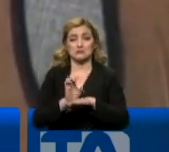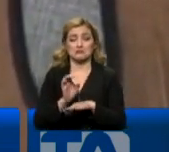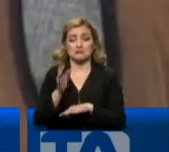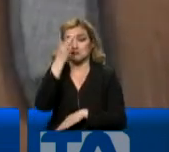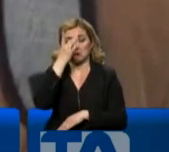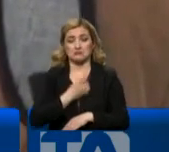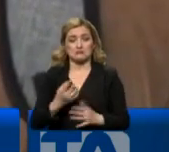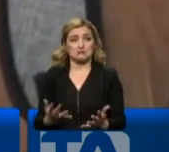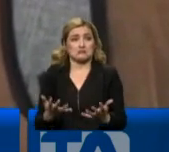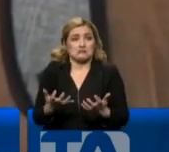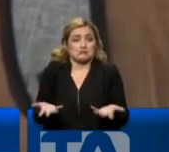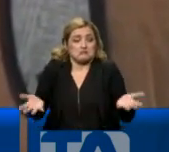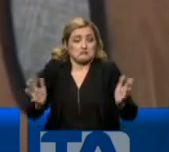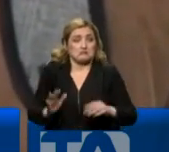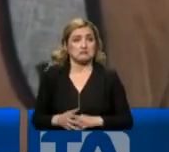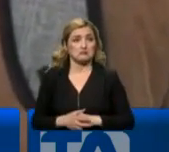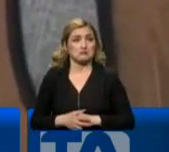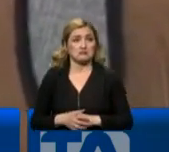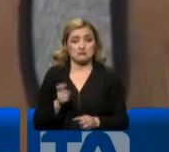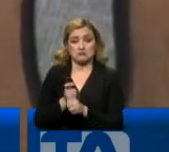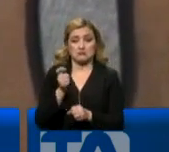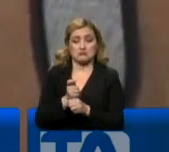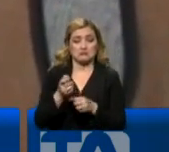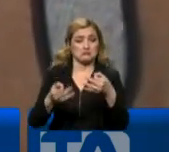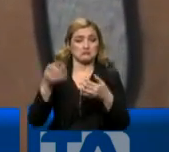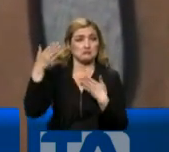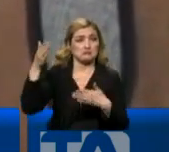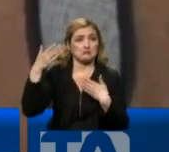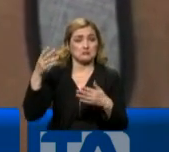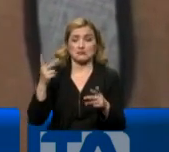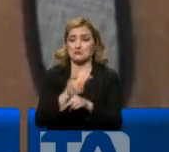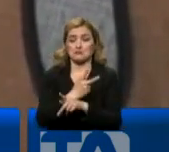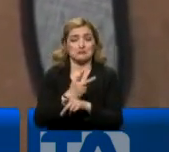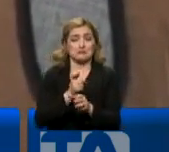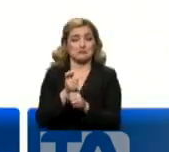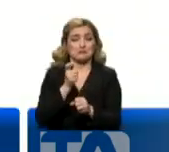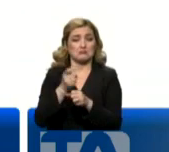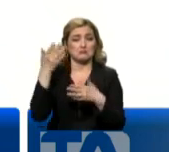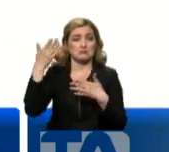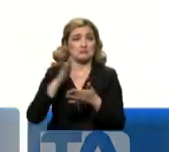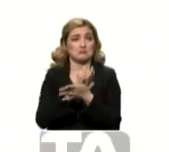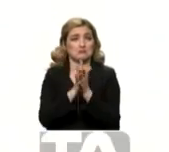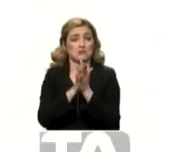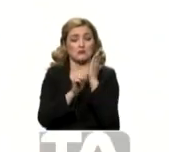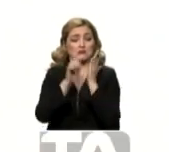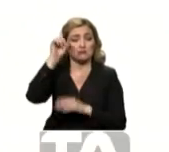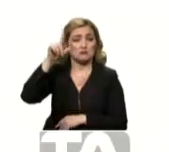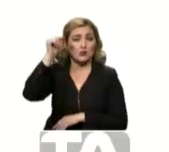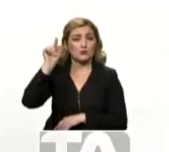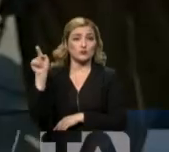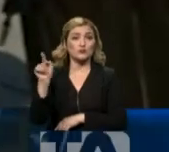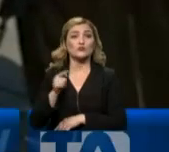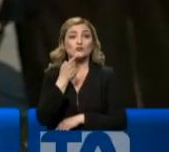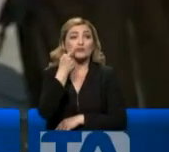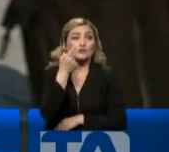hubieran querido. Ellos no son, ni mucho menos, perseguidos por la justicia, peor todavía, perseguidos políticos. La ministra de Gobierno, María Paula